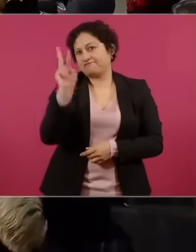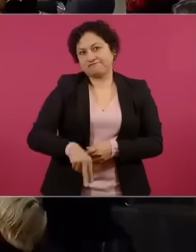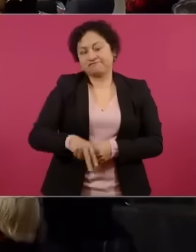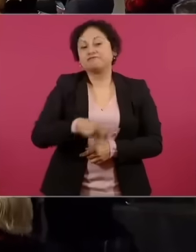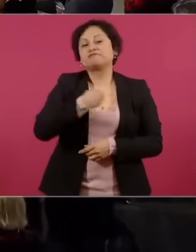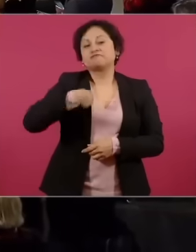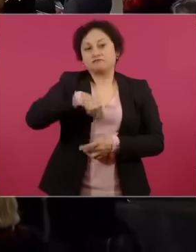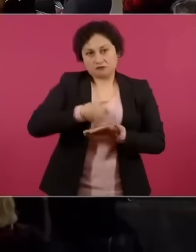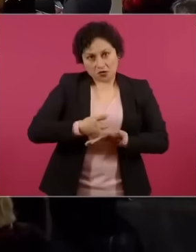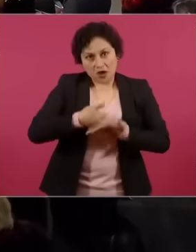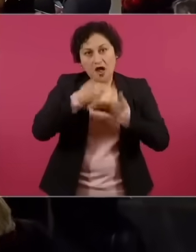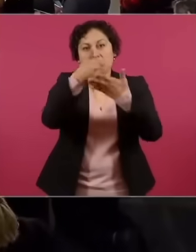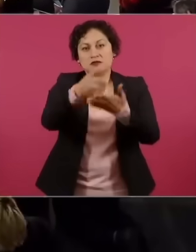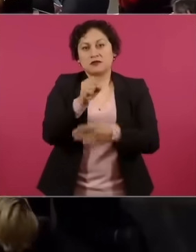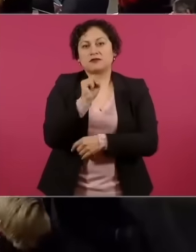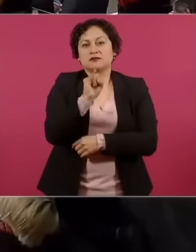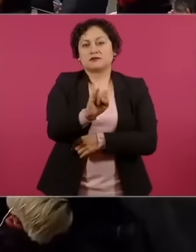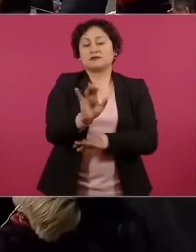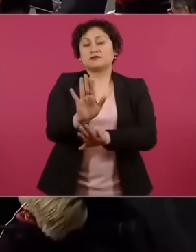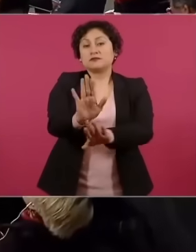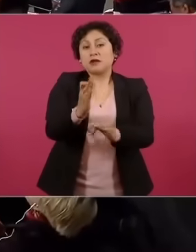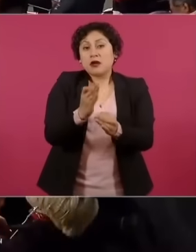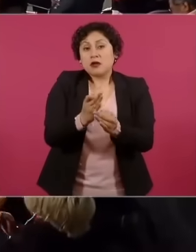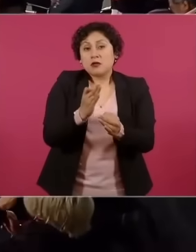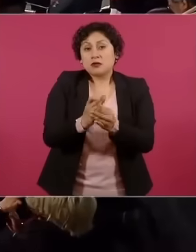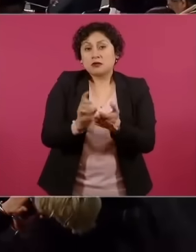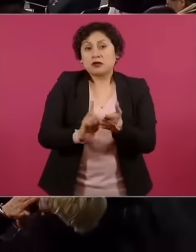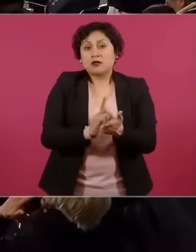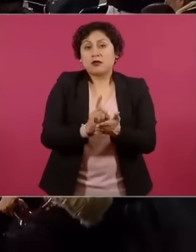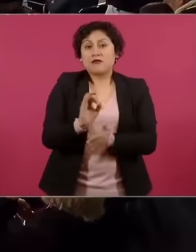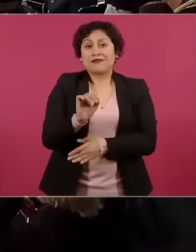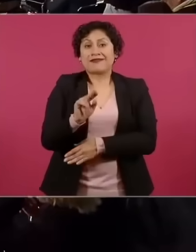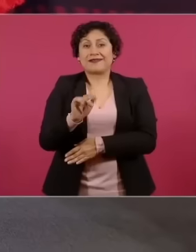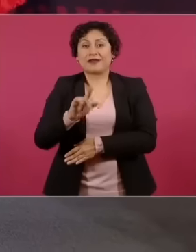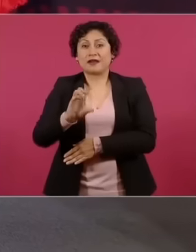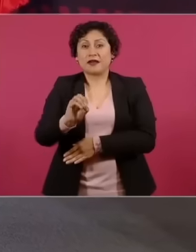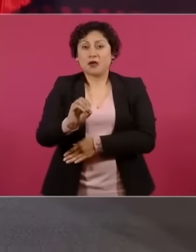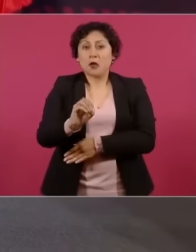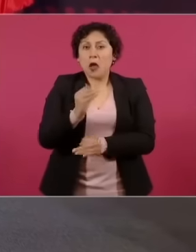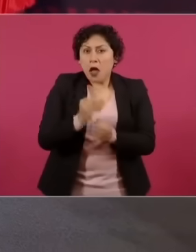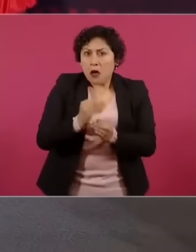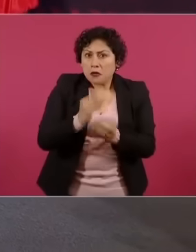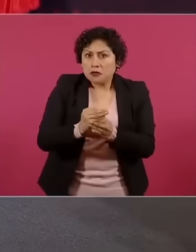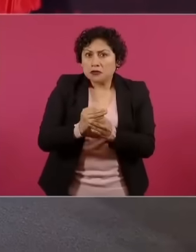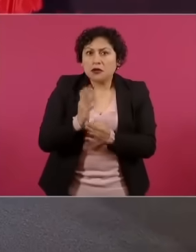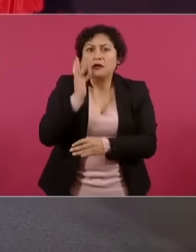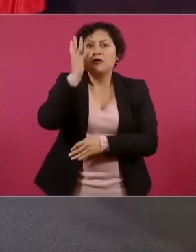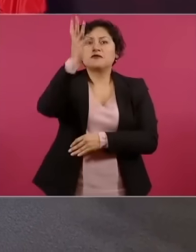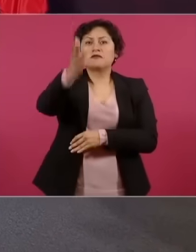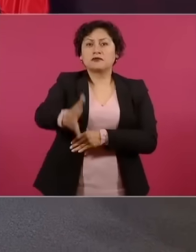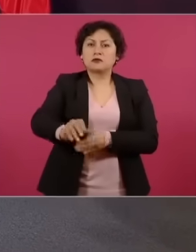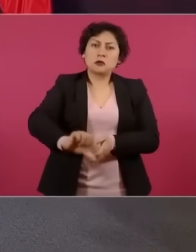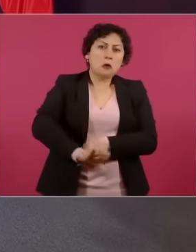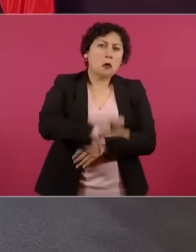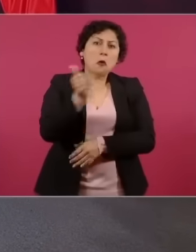fentanilo, pero va a surgir otra droga y va a ser lo